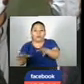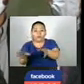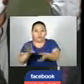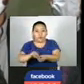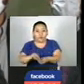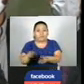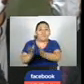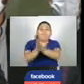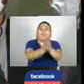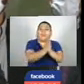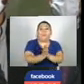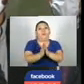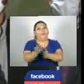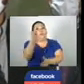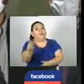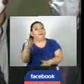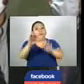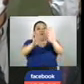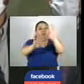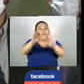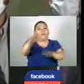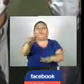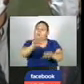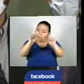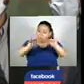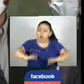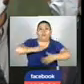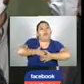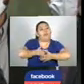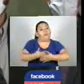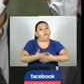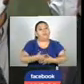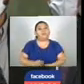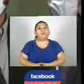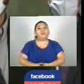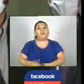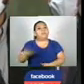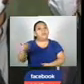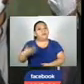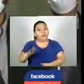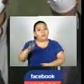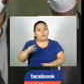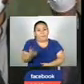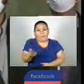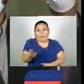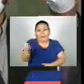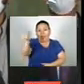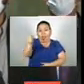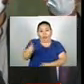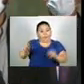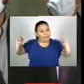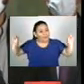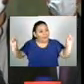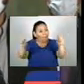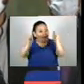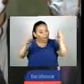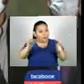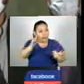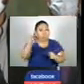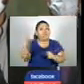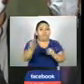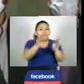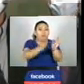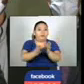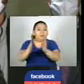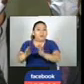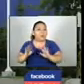días le pedimos a toda la población su colaboración. Viene ya las fiestas agostinas y es importante que nos preparemos.